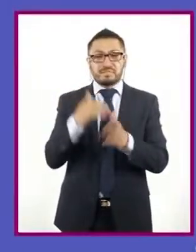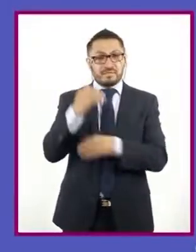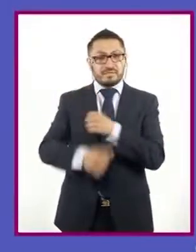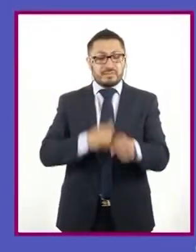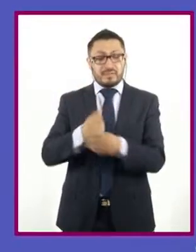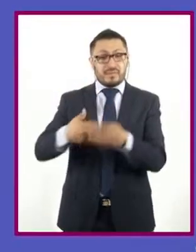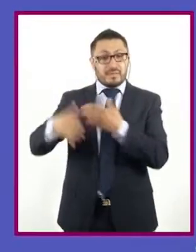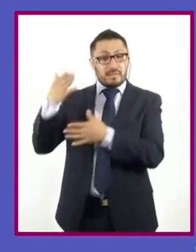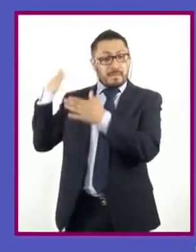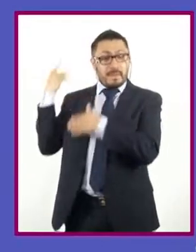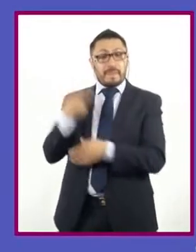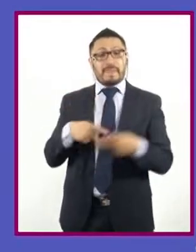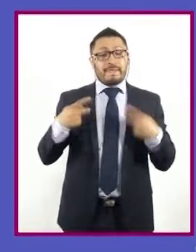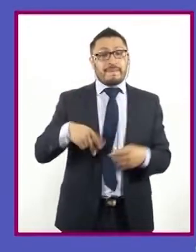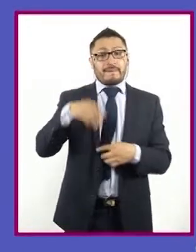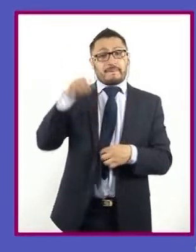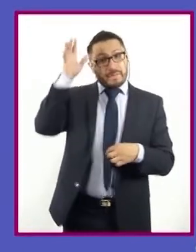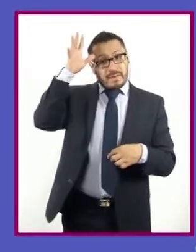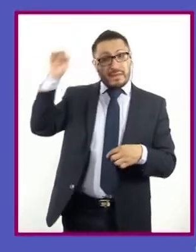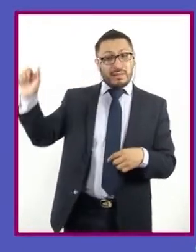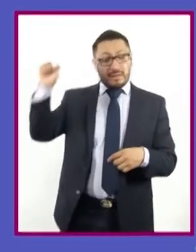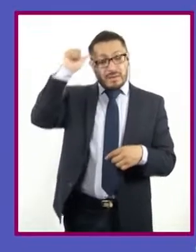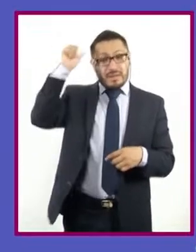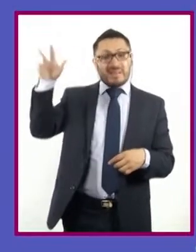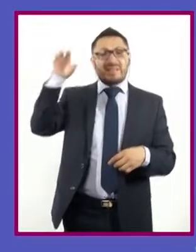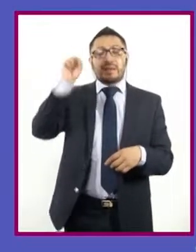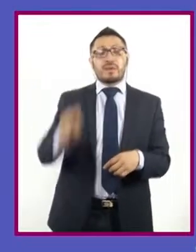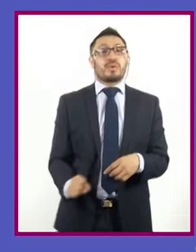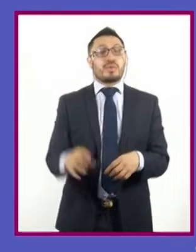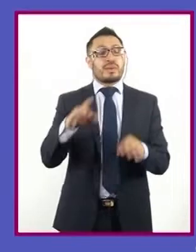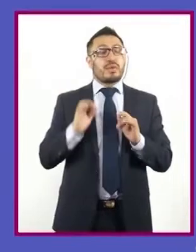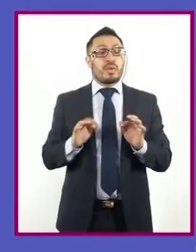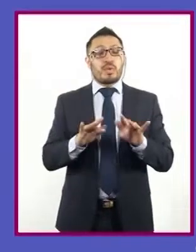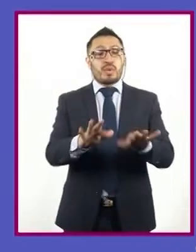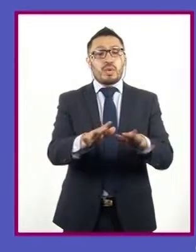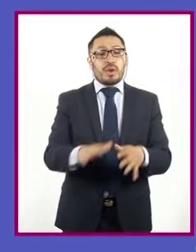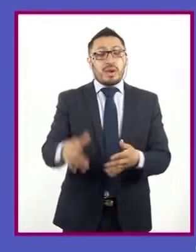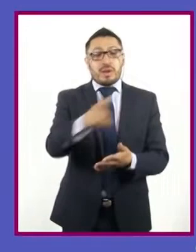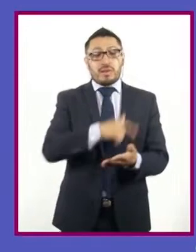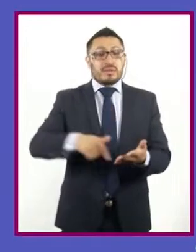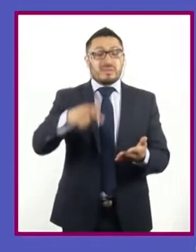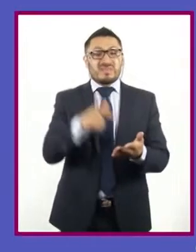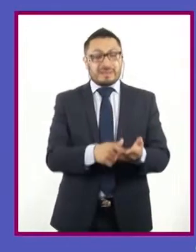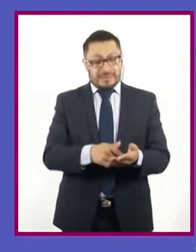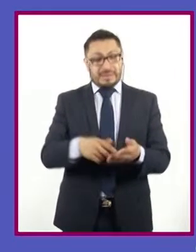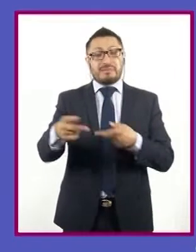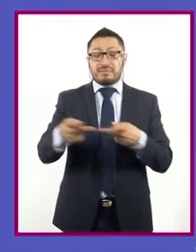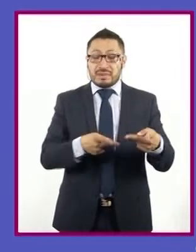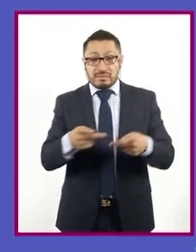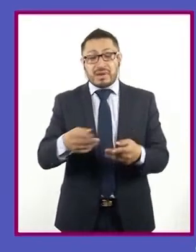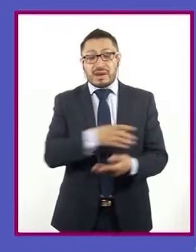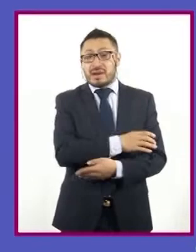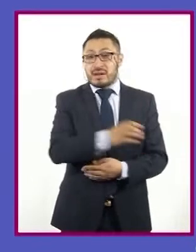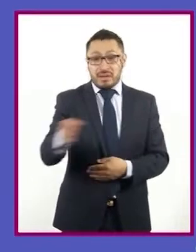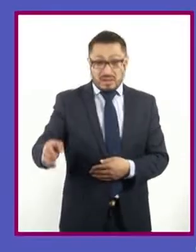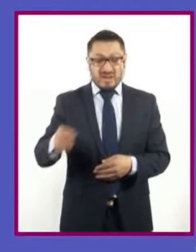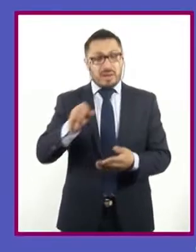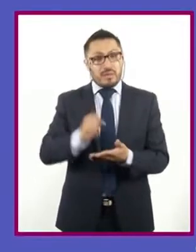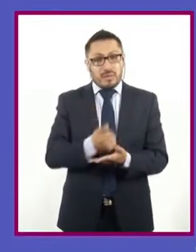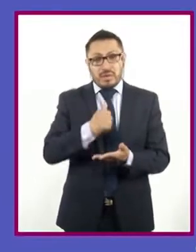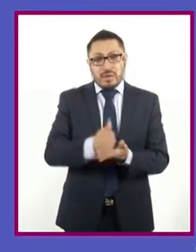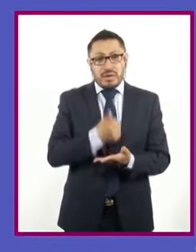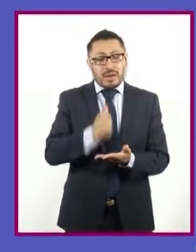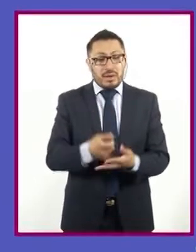este y del sur de Asia poblaron los deltas de los ríos y dominaron el arroz salvaje. La productividad de los cultivos de arroz de las